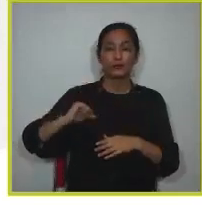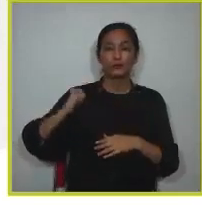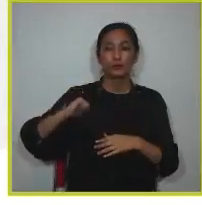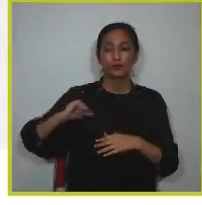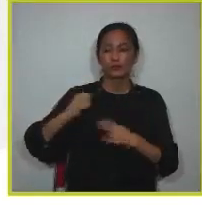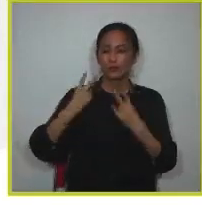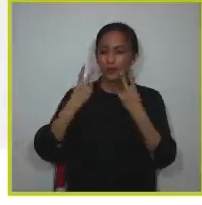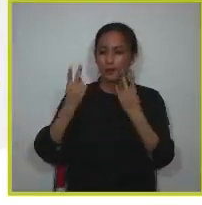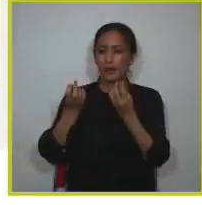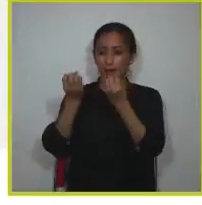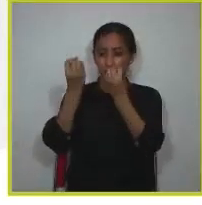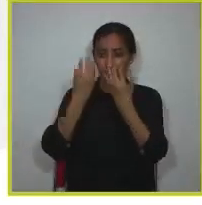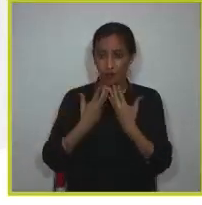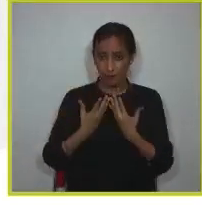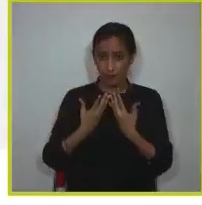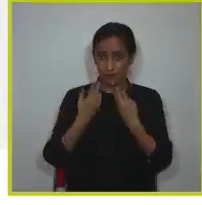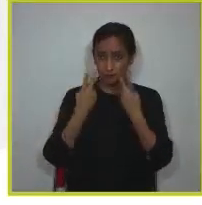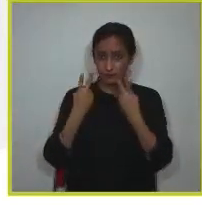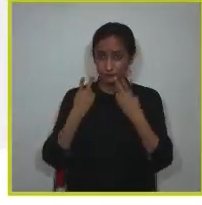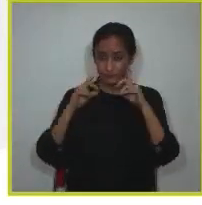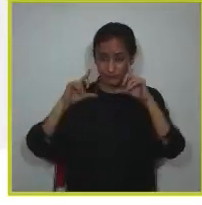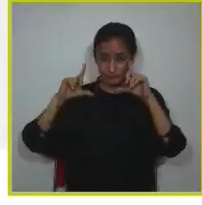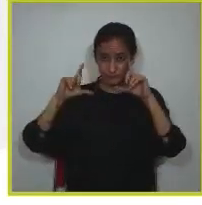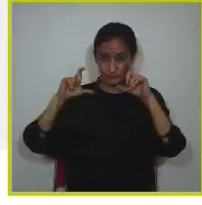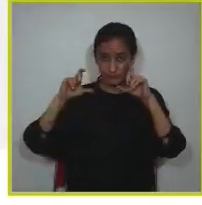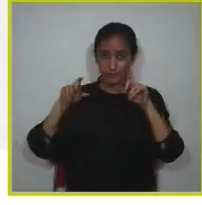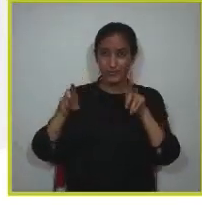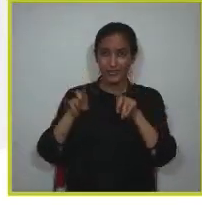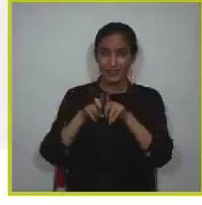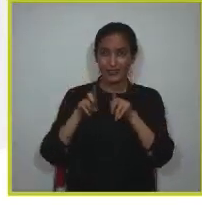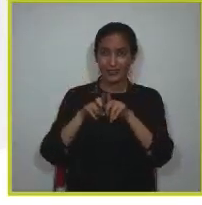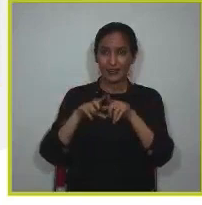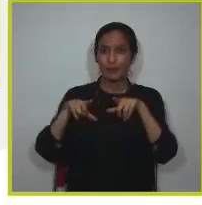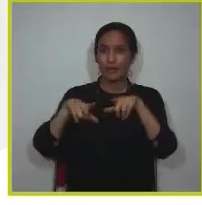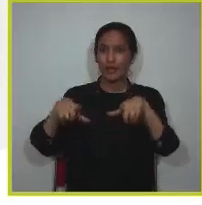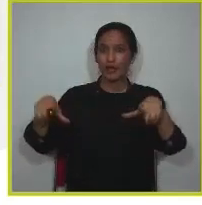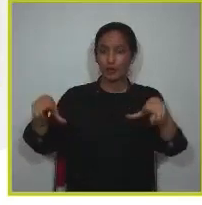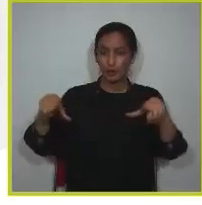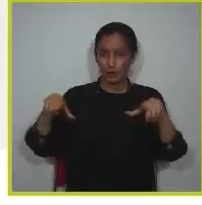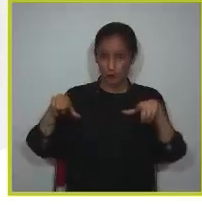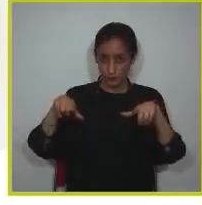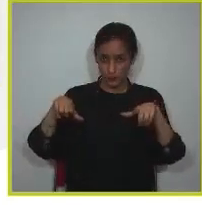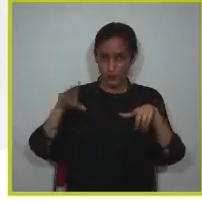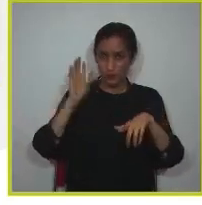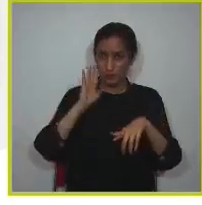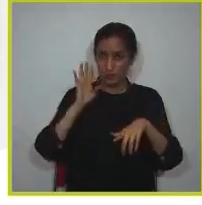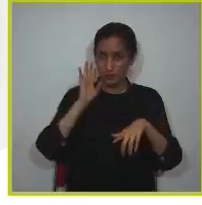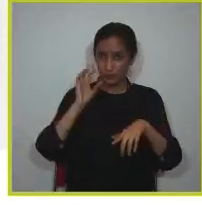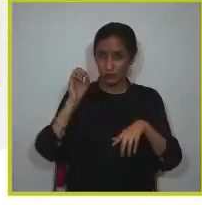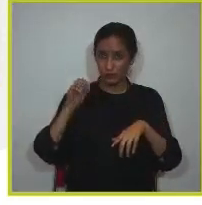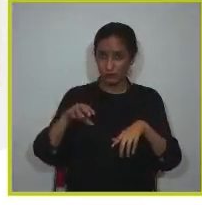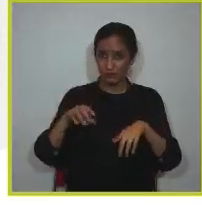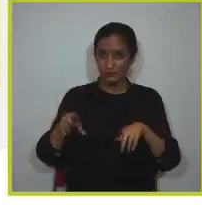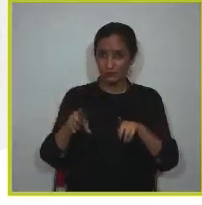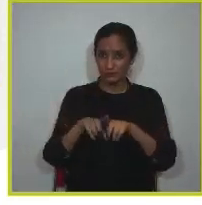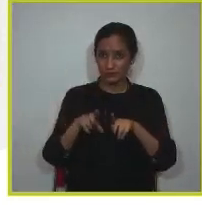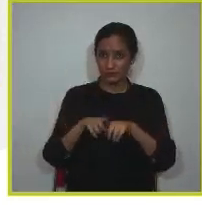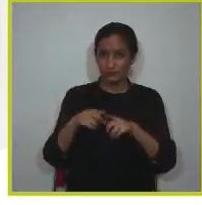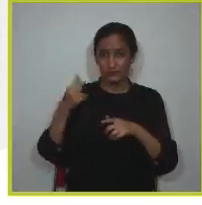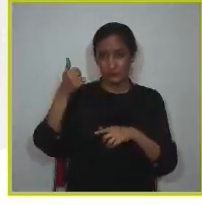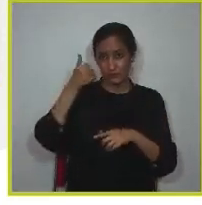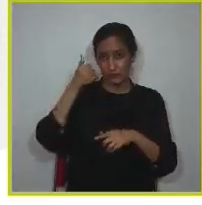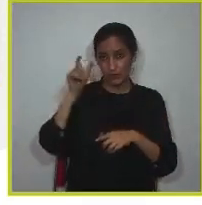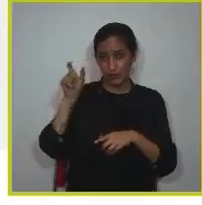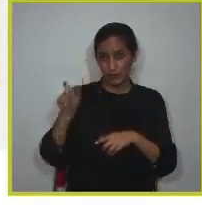con la información no solo de la fotografía sino de la geolocalización de los residuos sólidos que ha aportado el celular